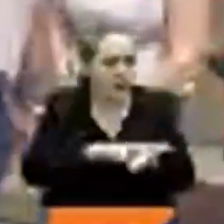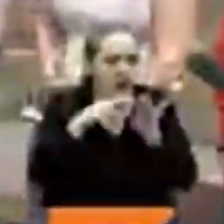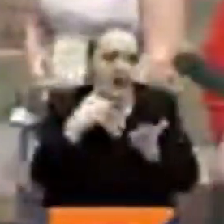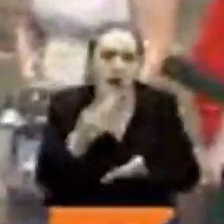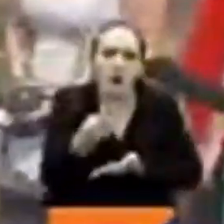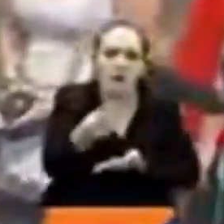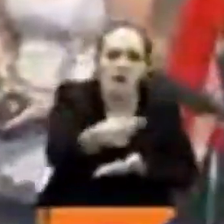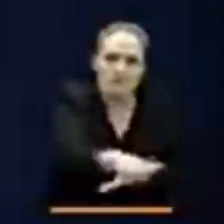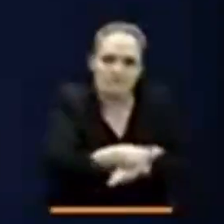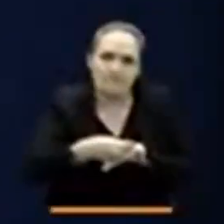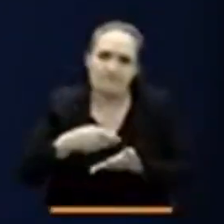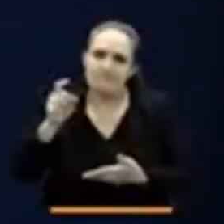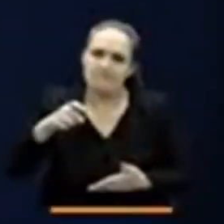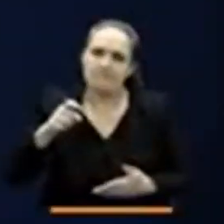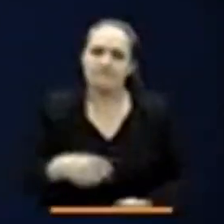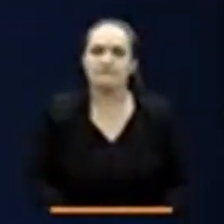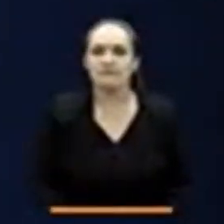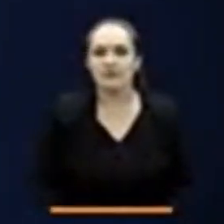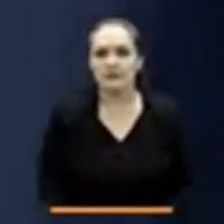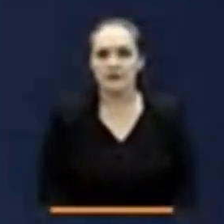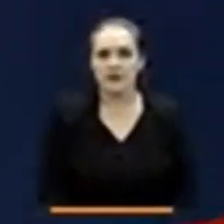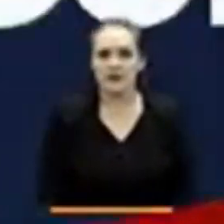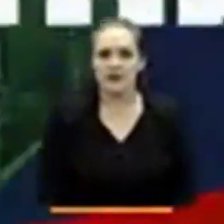que invirtieron.